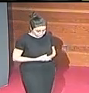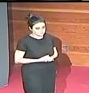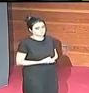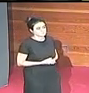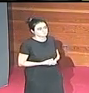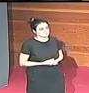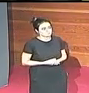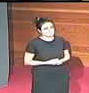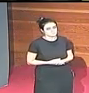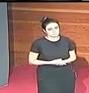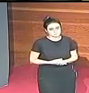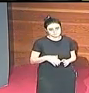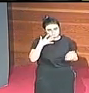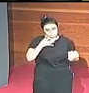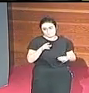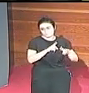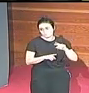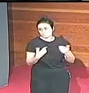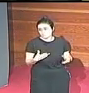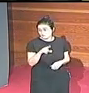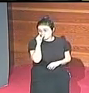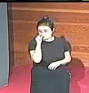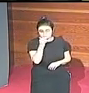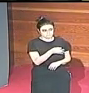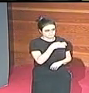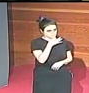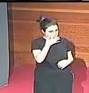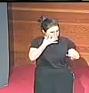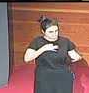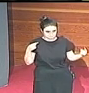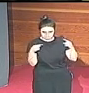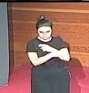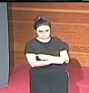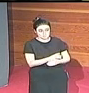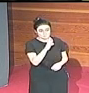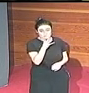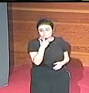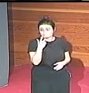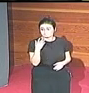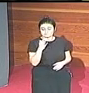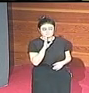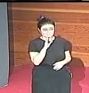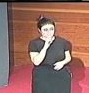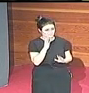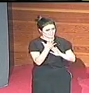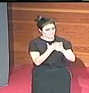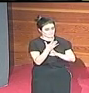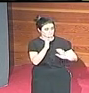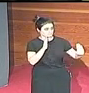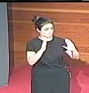propias afirmaciones. Esas ampliaciones, os recuerdo, se produjeron, como sabemos, entre